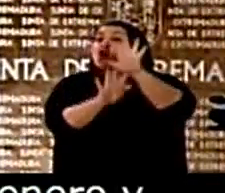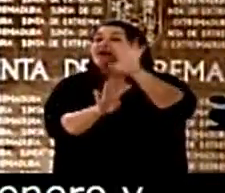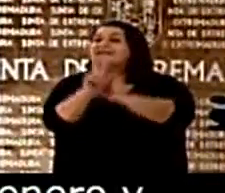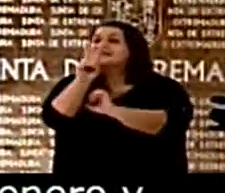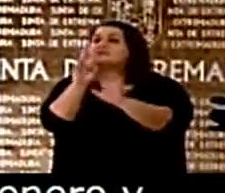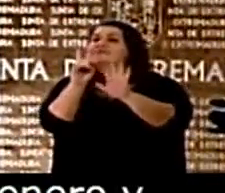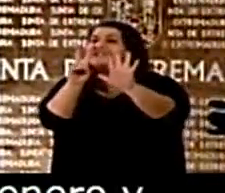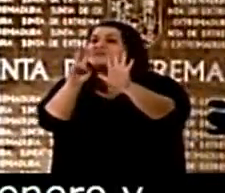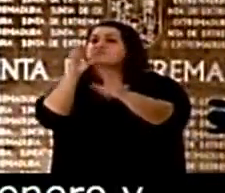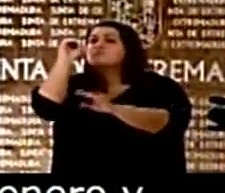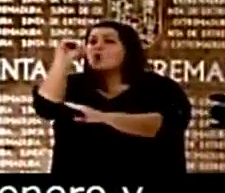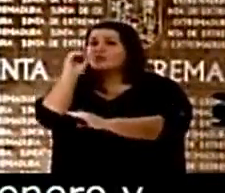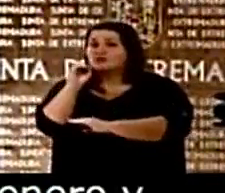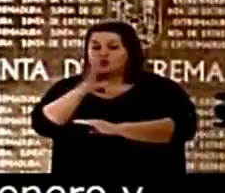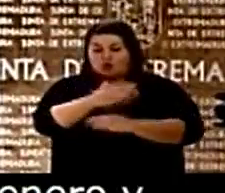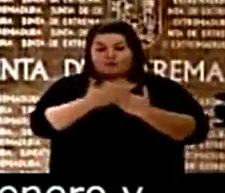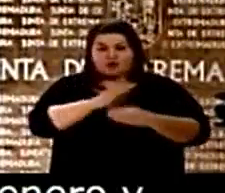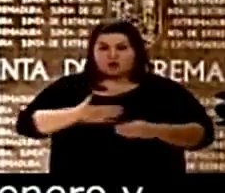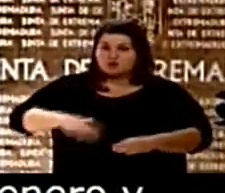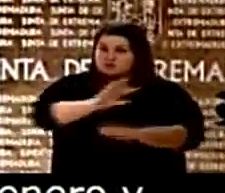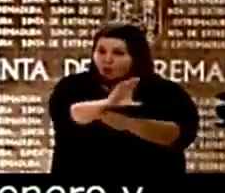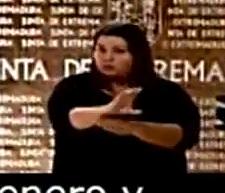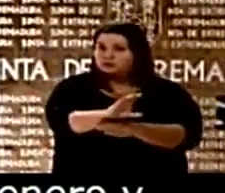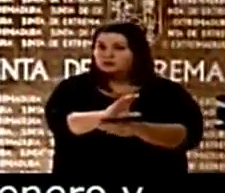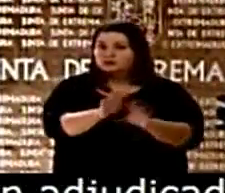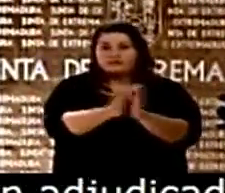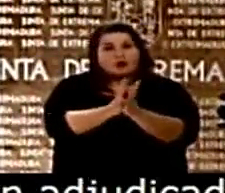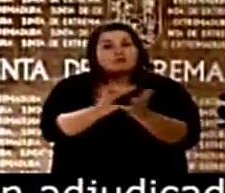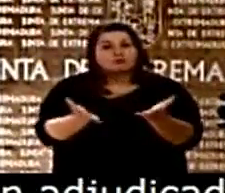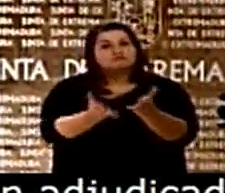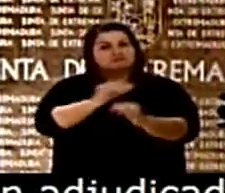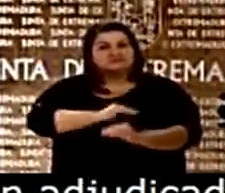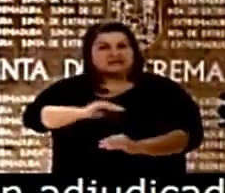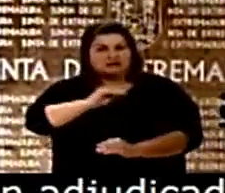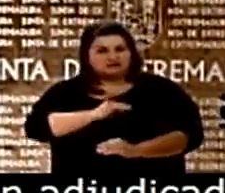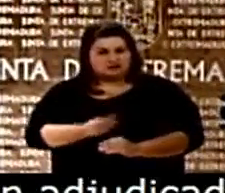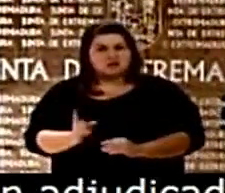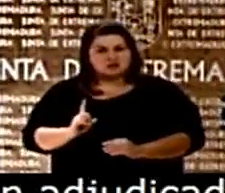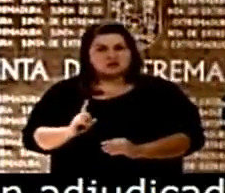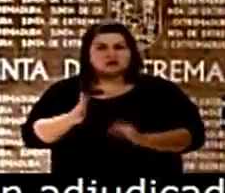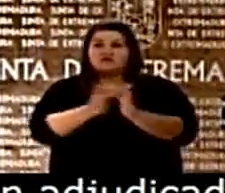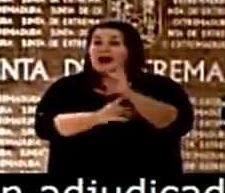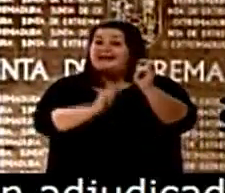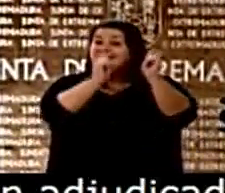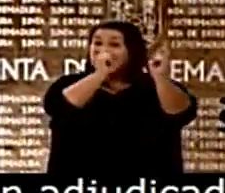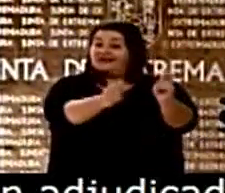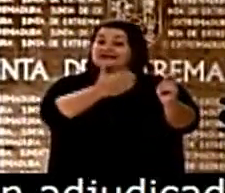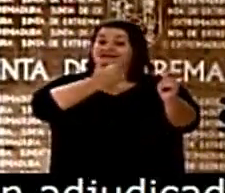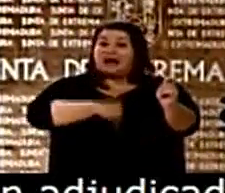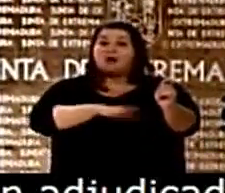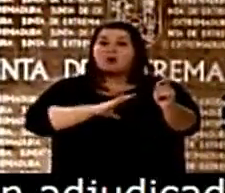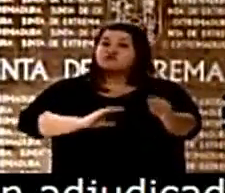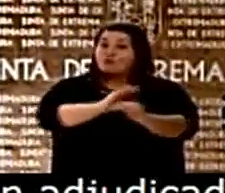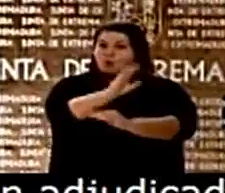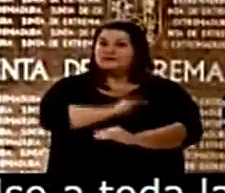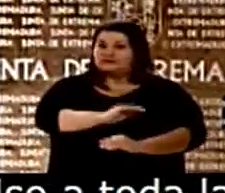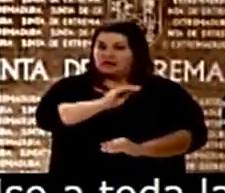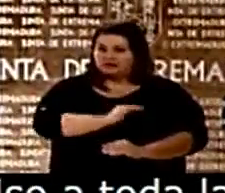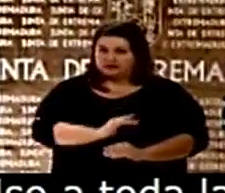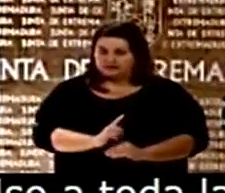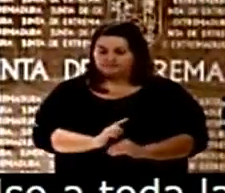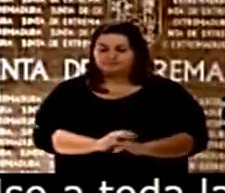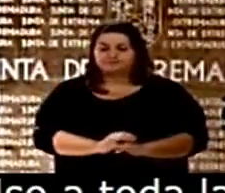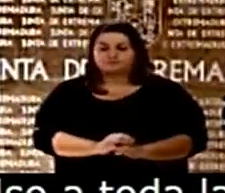se han adjudicado con este Gobierno. O sea que ha habido un impulso a toda la licitación, ¿no?